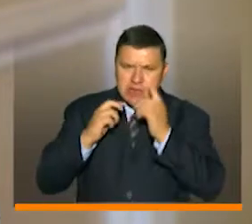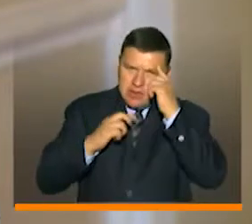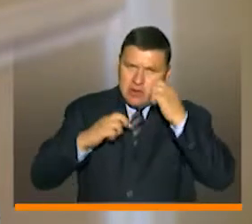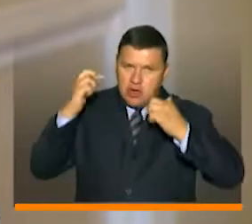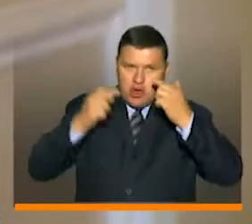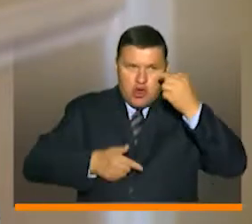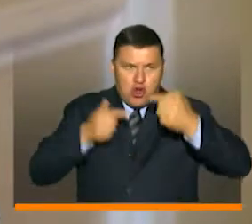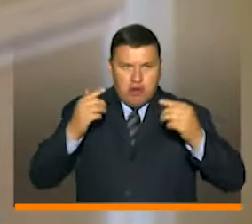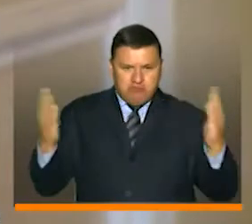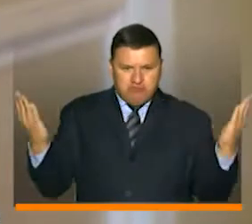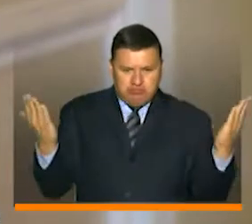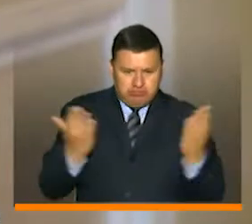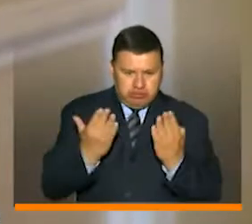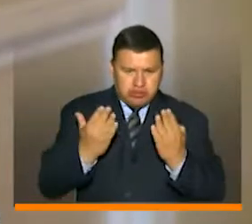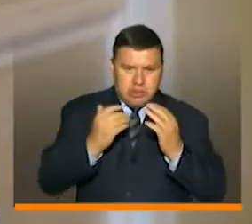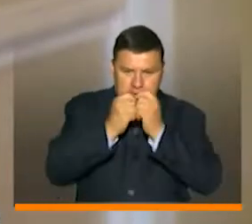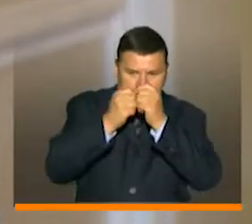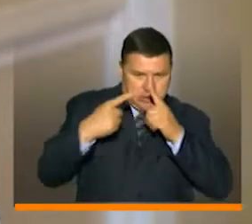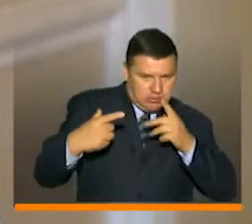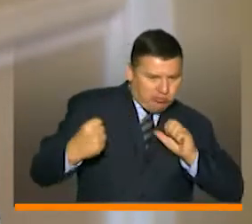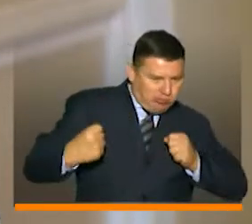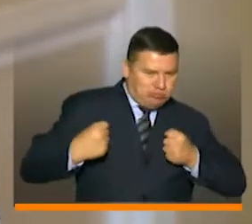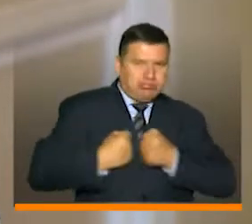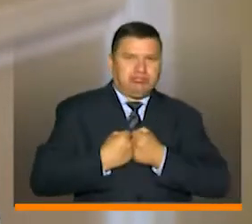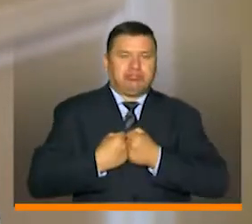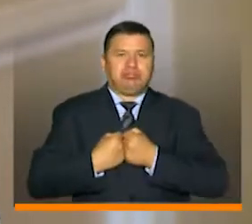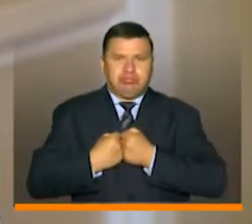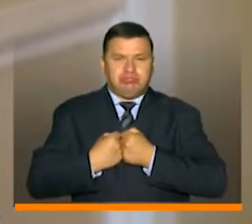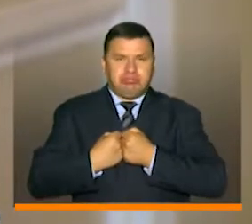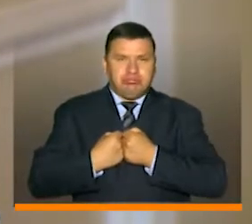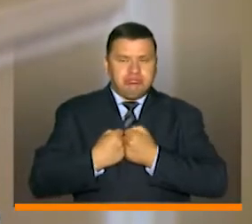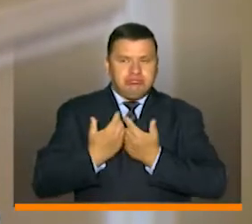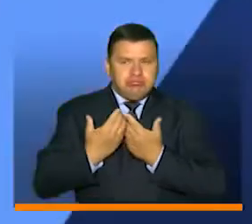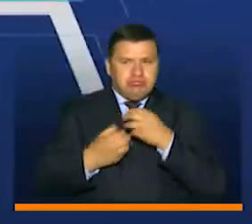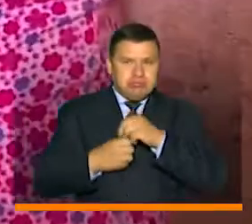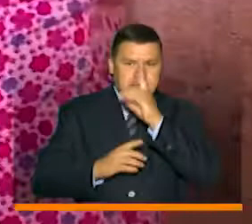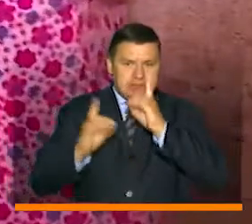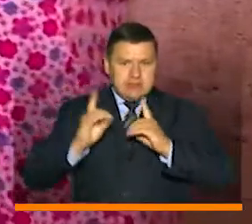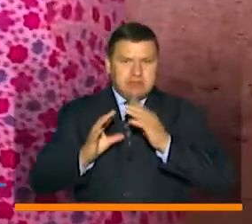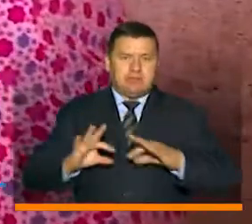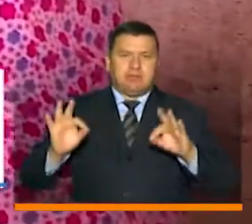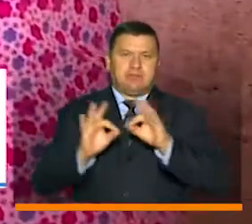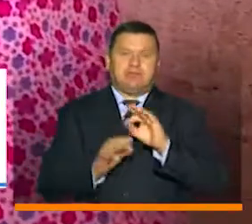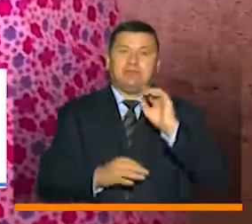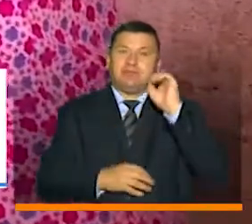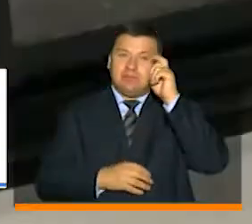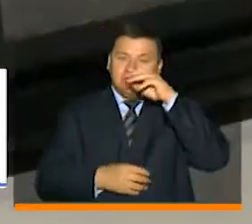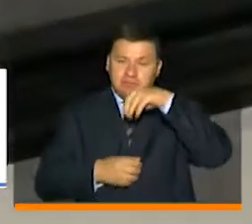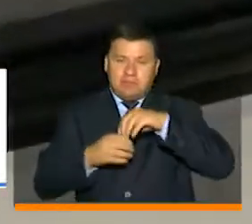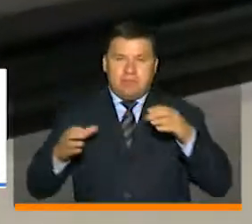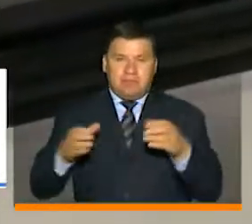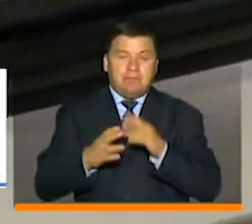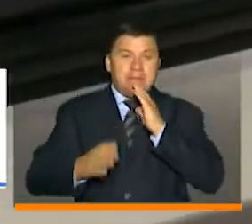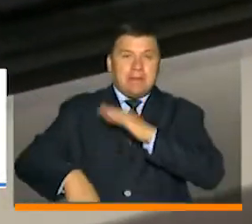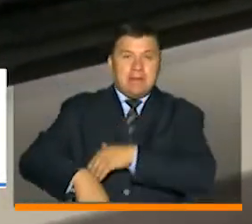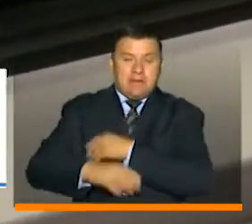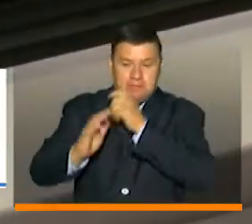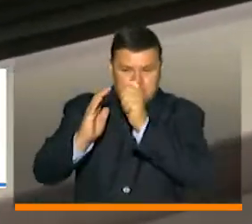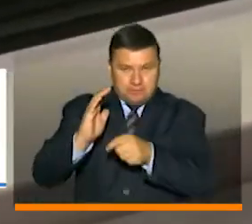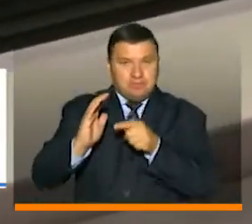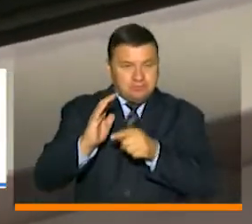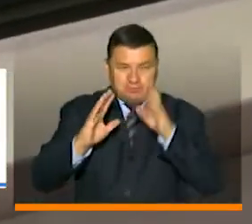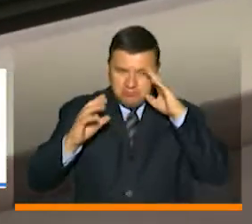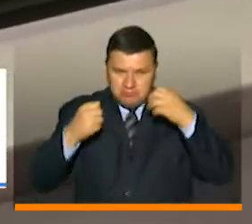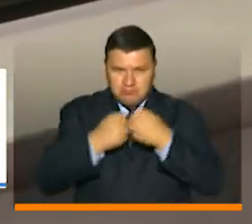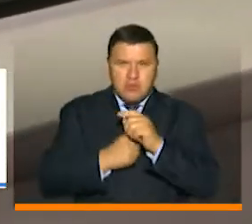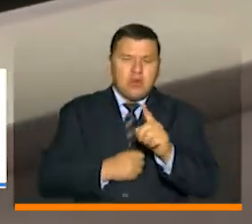de competencia y que tengan también los máximos niveles de escrutinio sobre sus decisiones. Cofinanciación de Ministerio de Minas permitirá